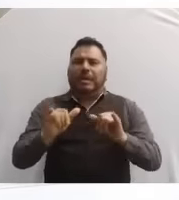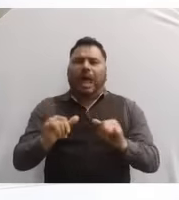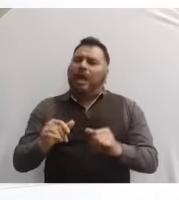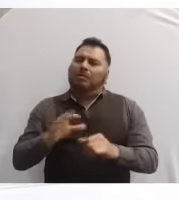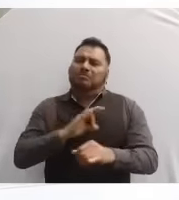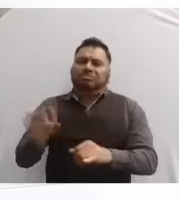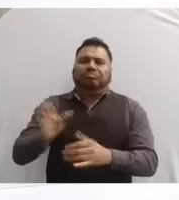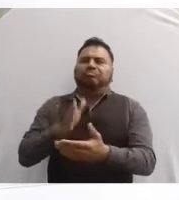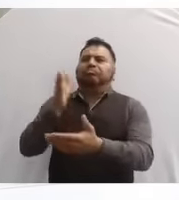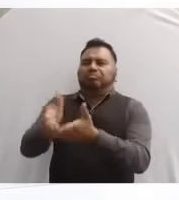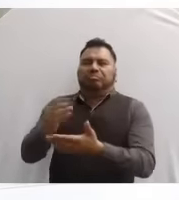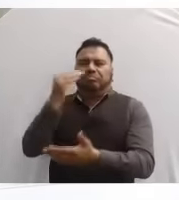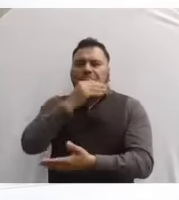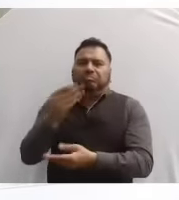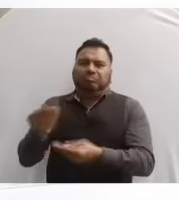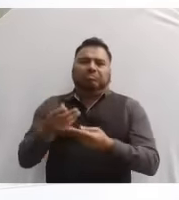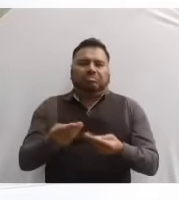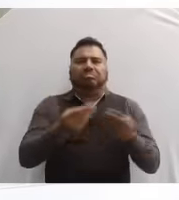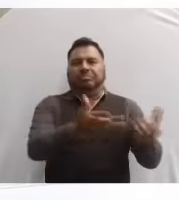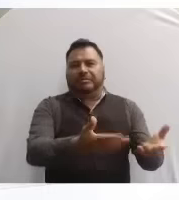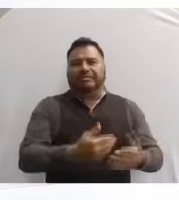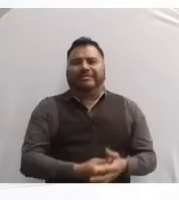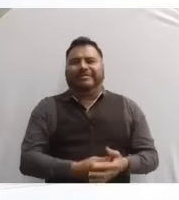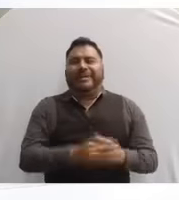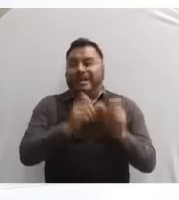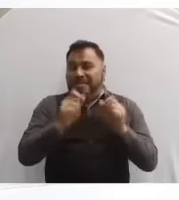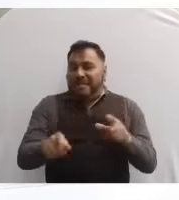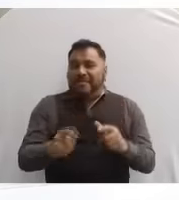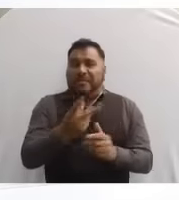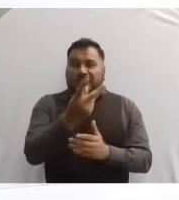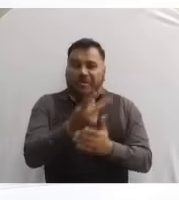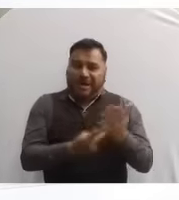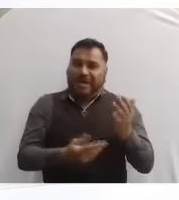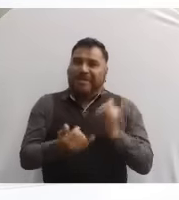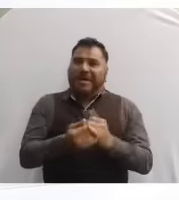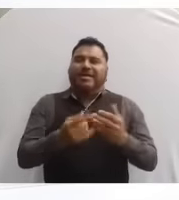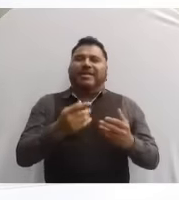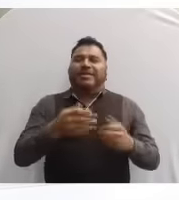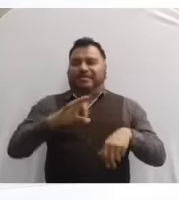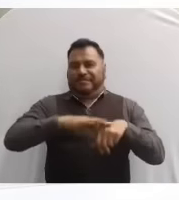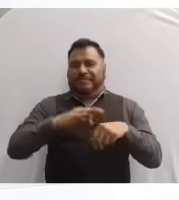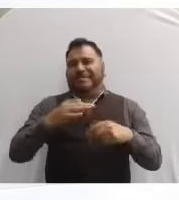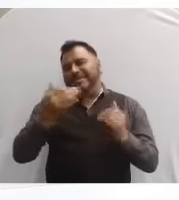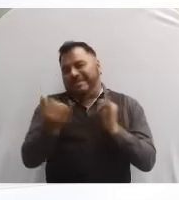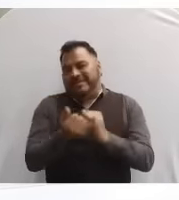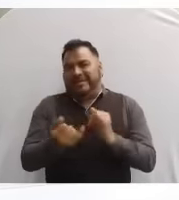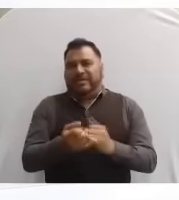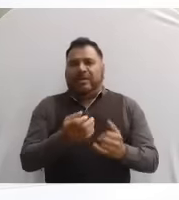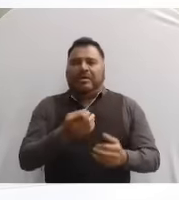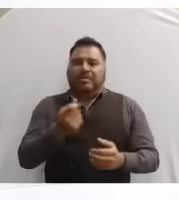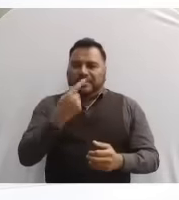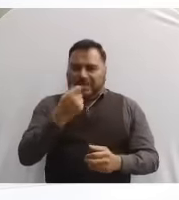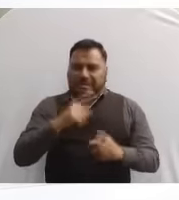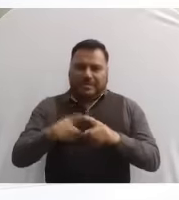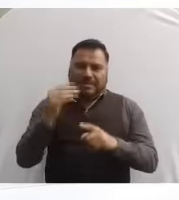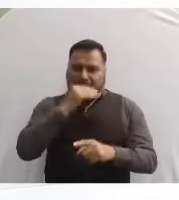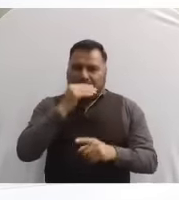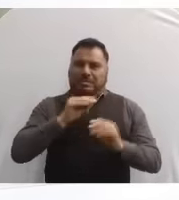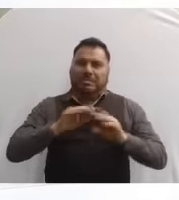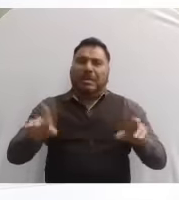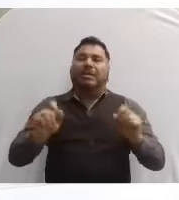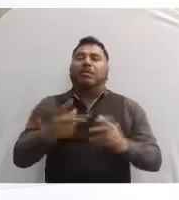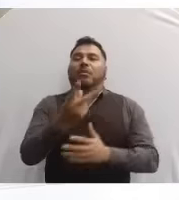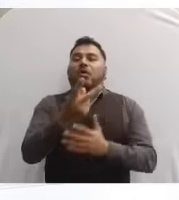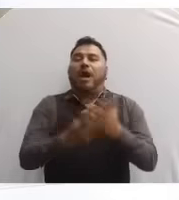esa posibilidad. Y vamos a acompañar el programa de distribución de medicamentos gratuitos con un programa